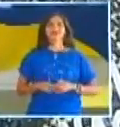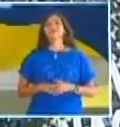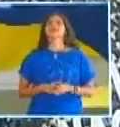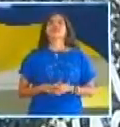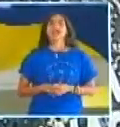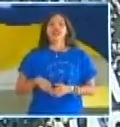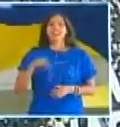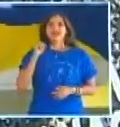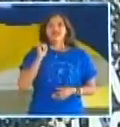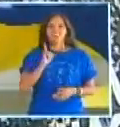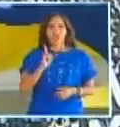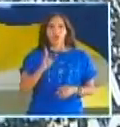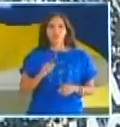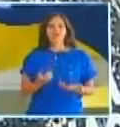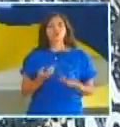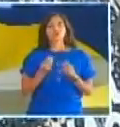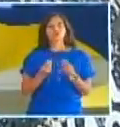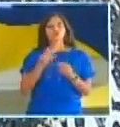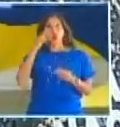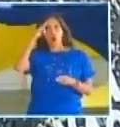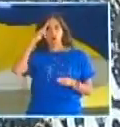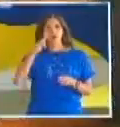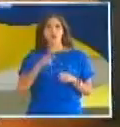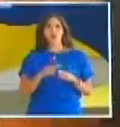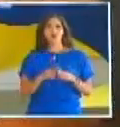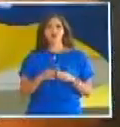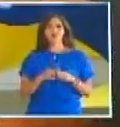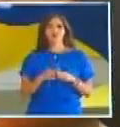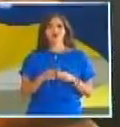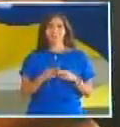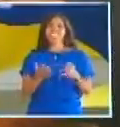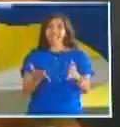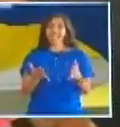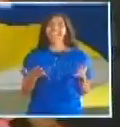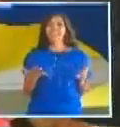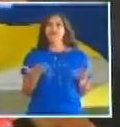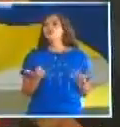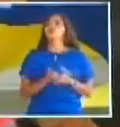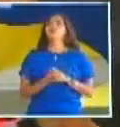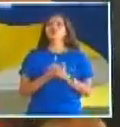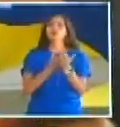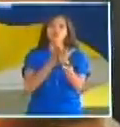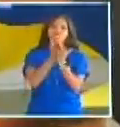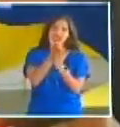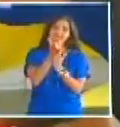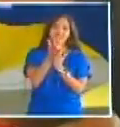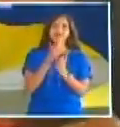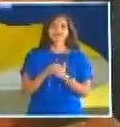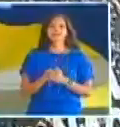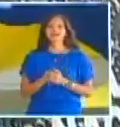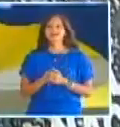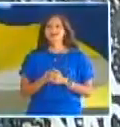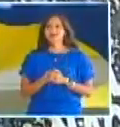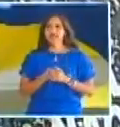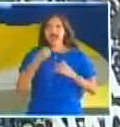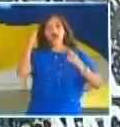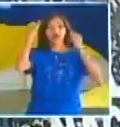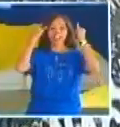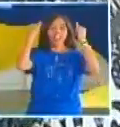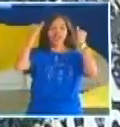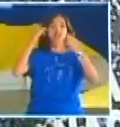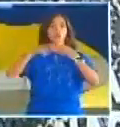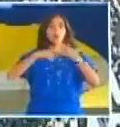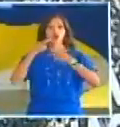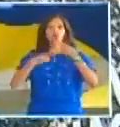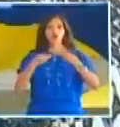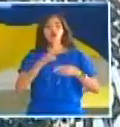debes llevarla con mucho honor. Te la has ganado por tu lealtad a los ideales de la revolución de